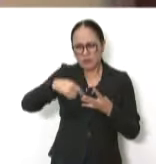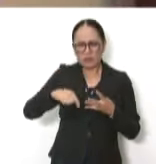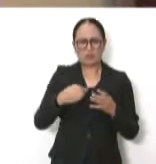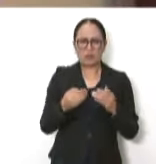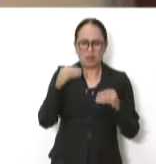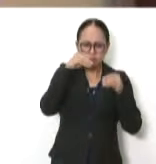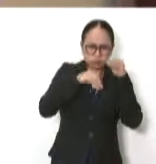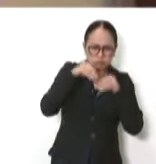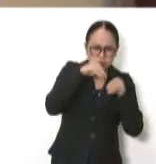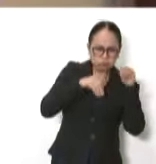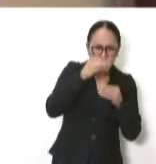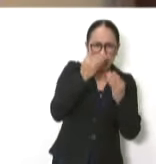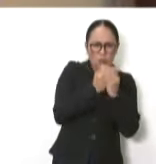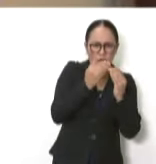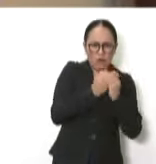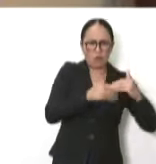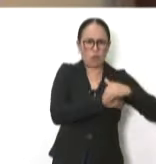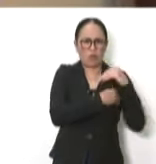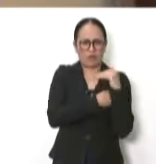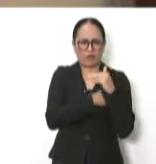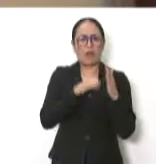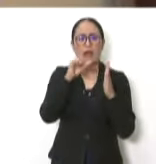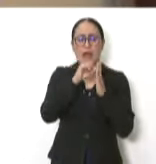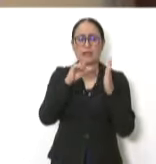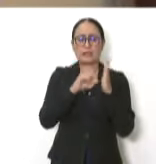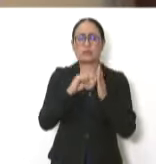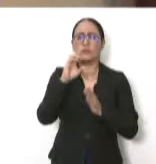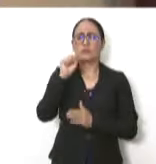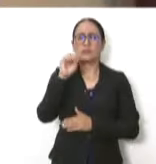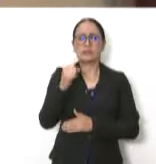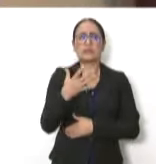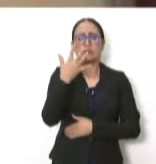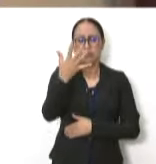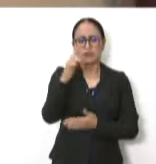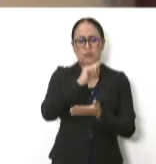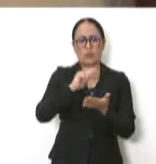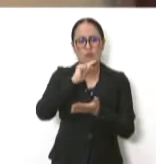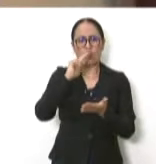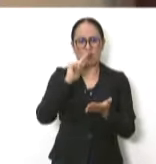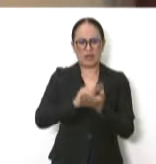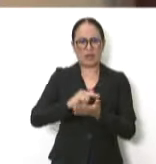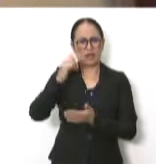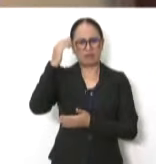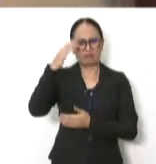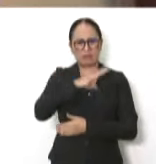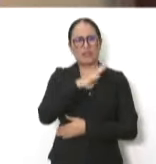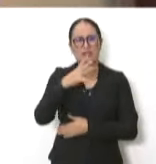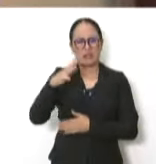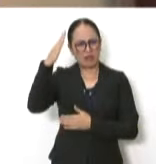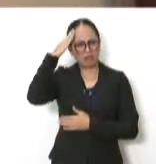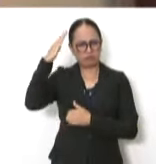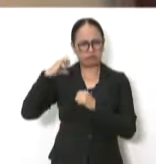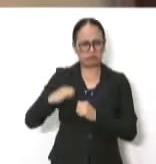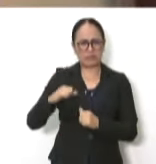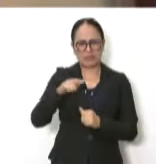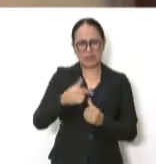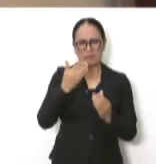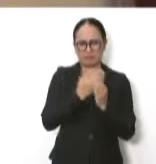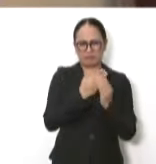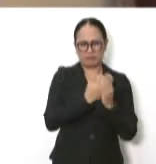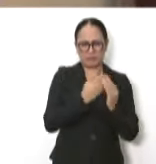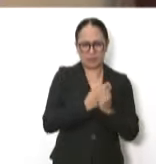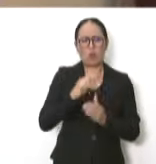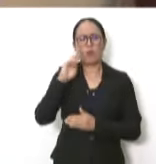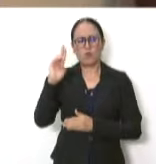archivístico, de conformidad con el artículo 65 de la Ley General de Archivos, las universidades sí